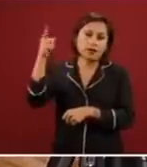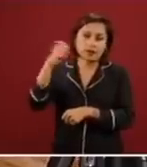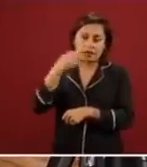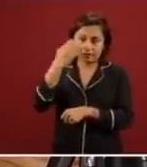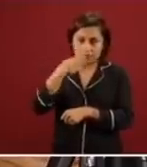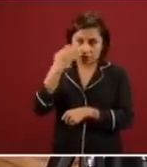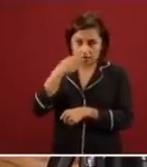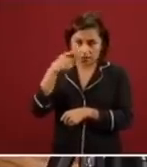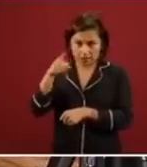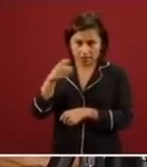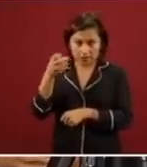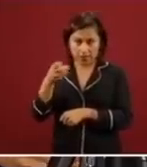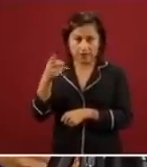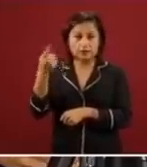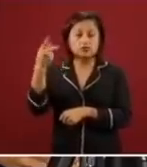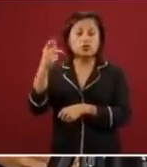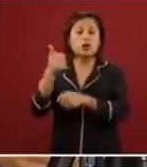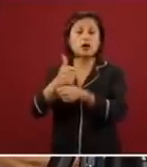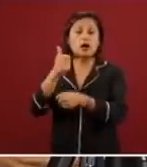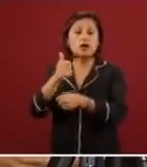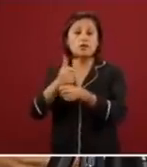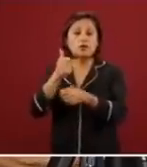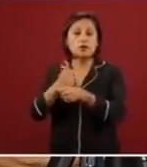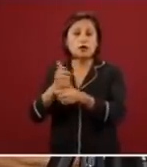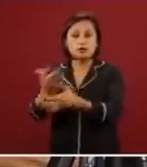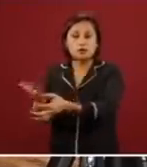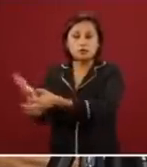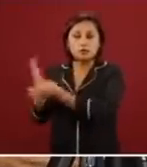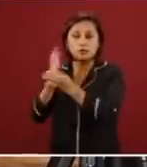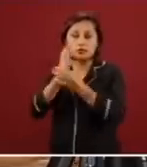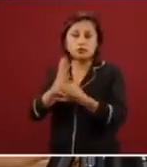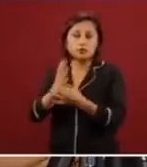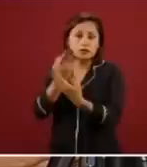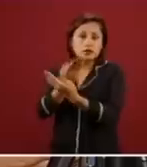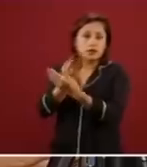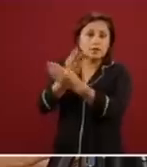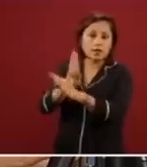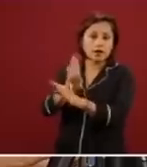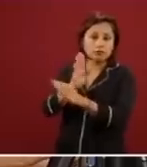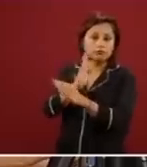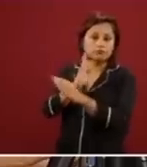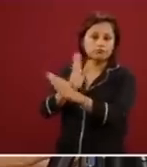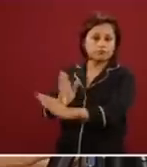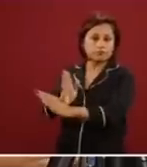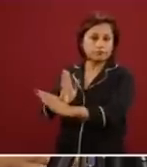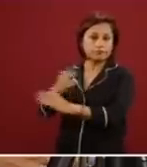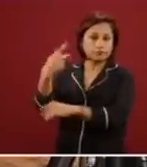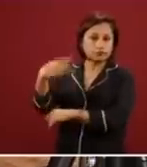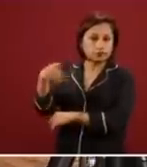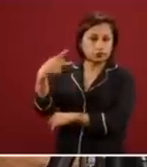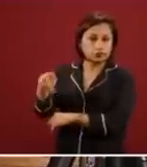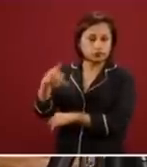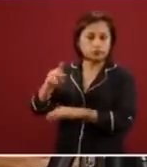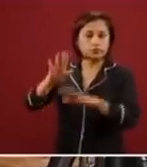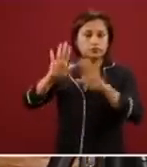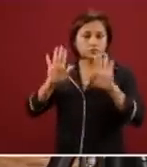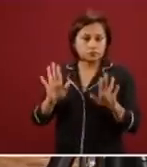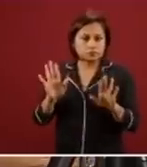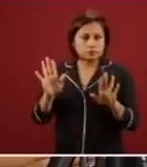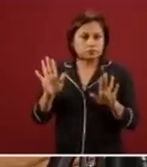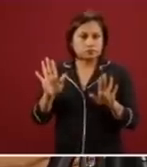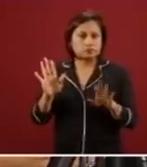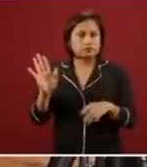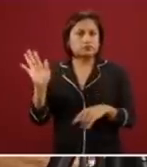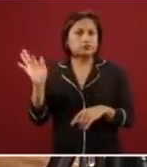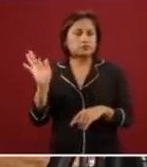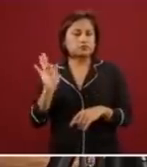haya congelado las cuentas al abuelo de este chico que perdió la vida, consecuencia obviamente de la violencia